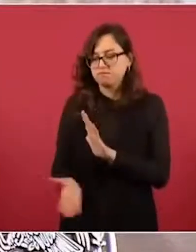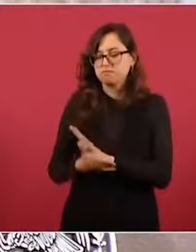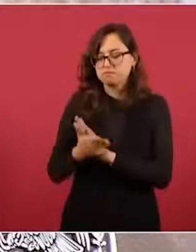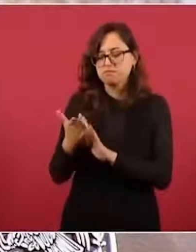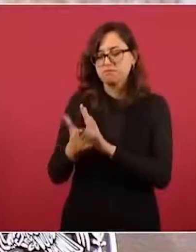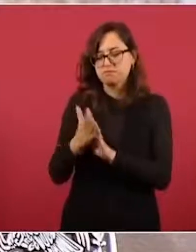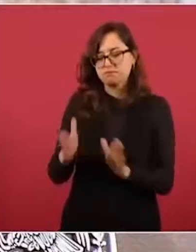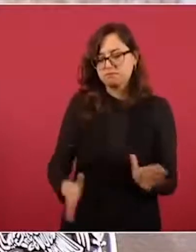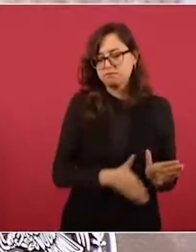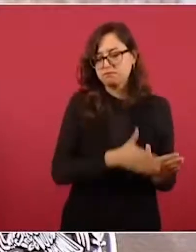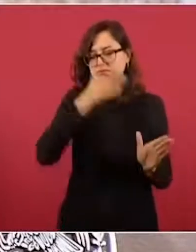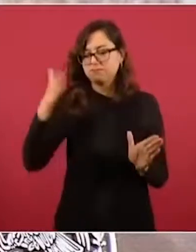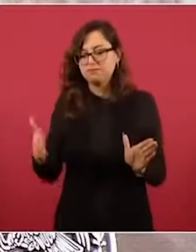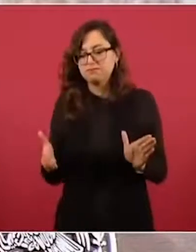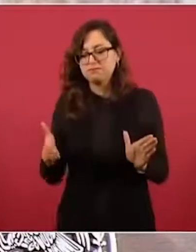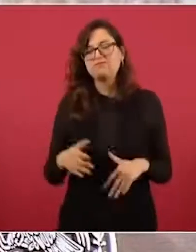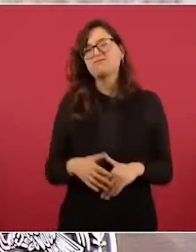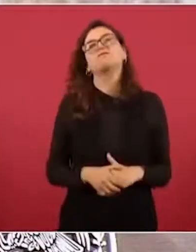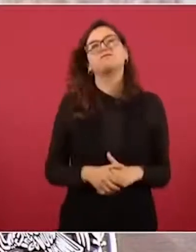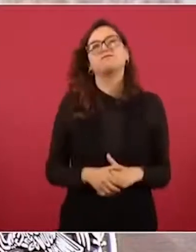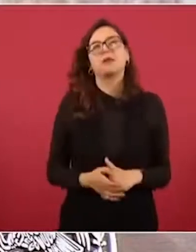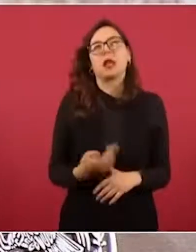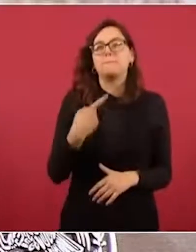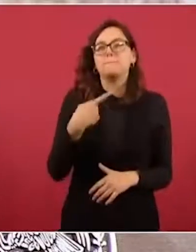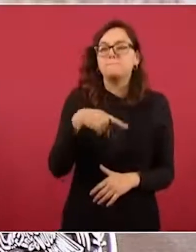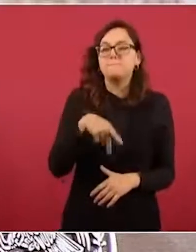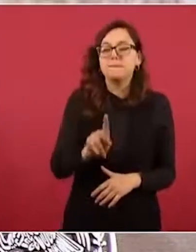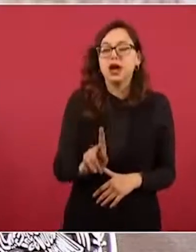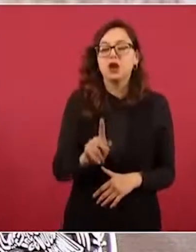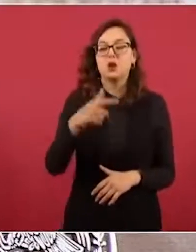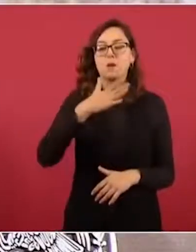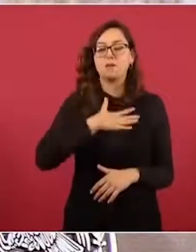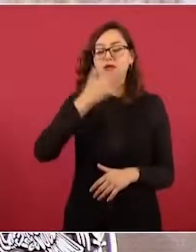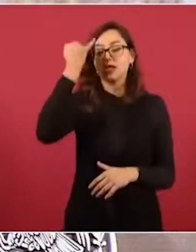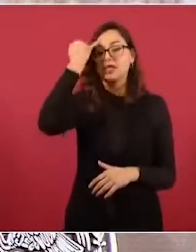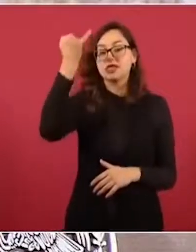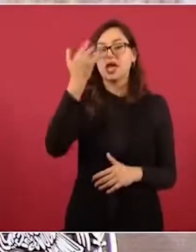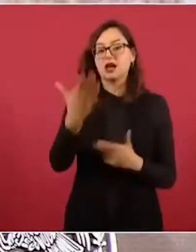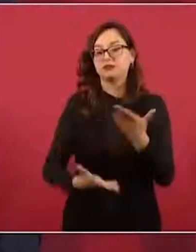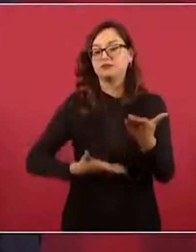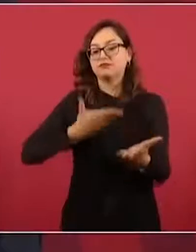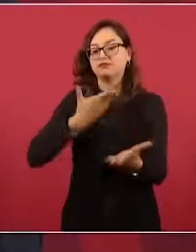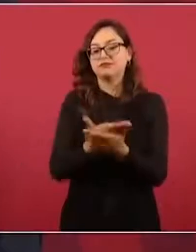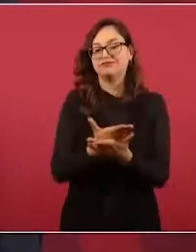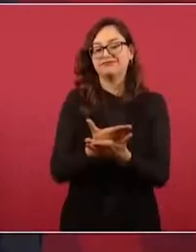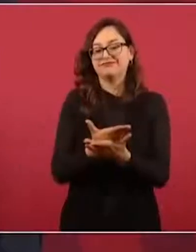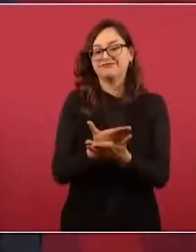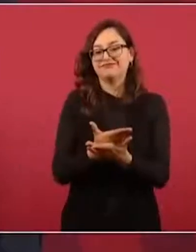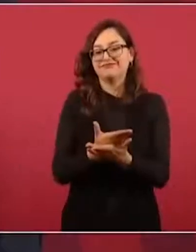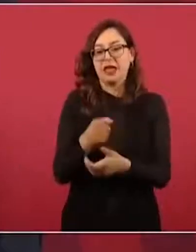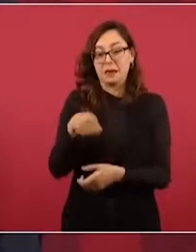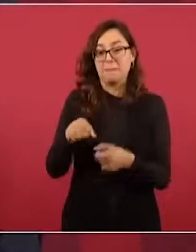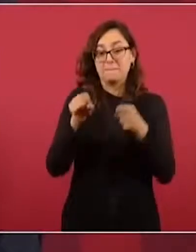Yo quiero dejar más de 2.000 kilómetros de